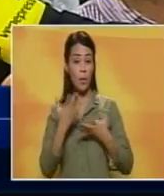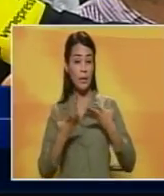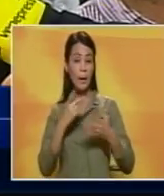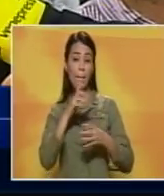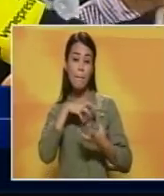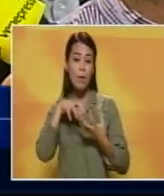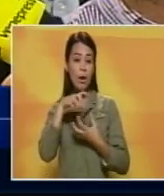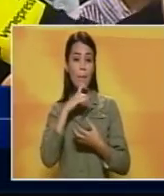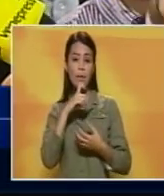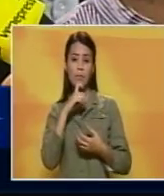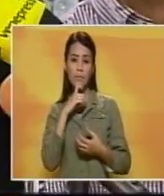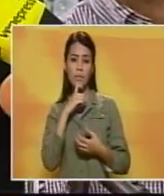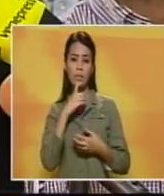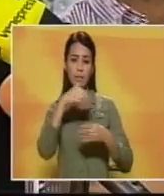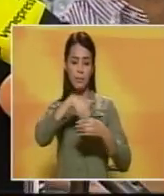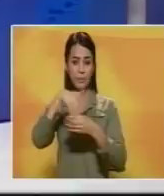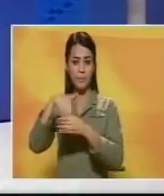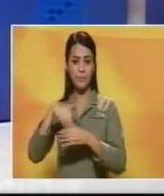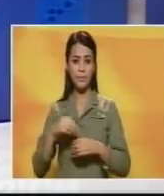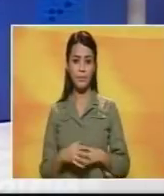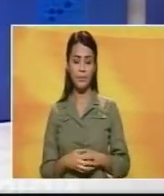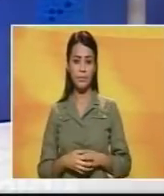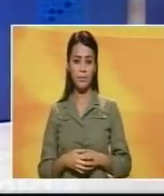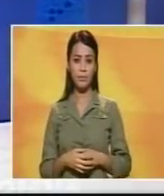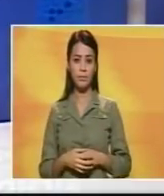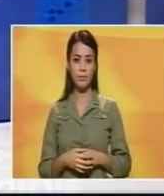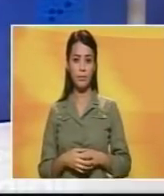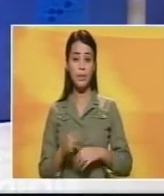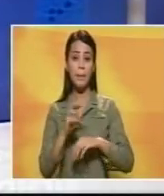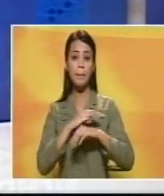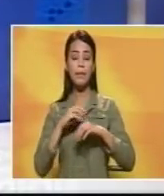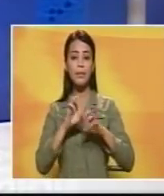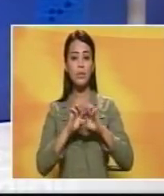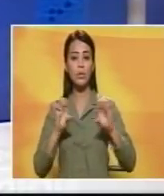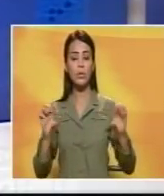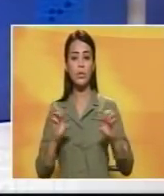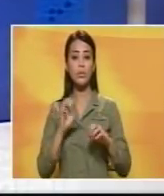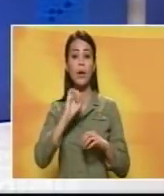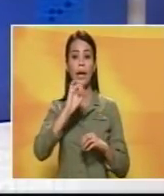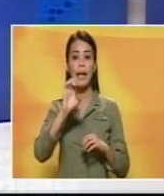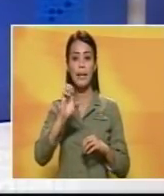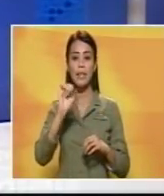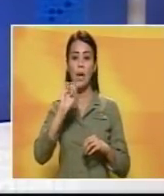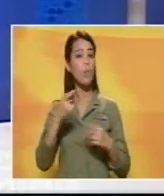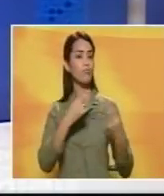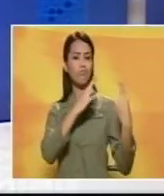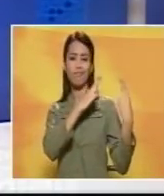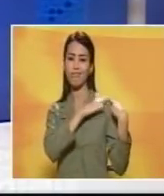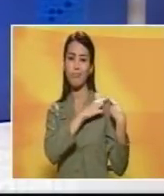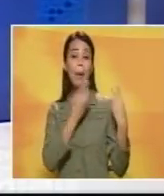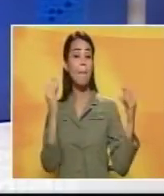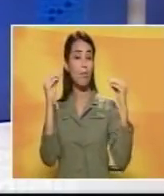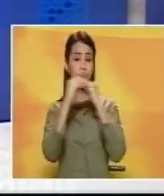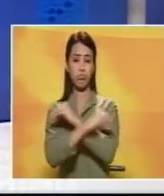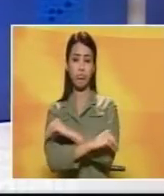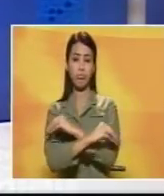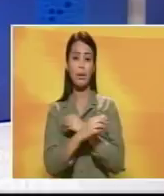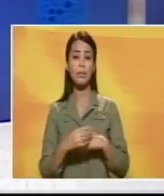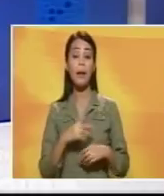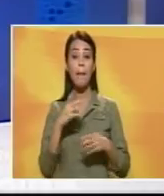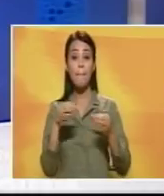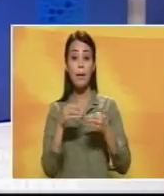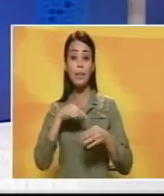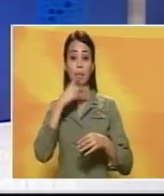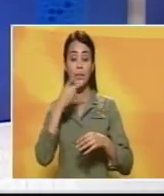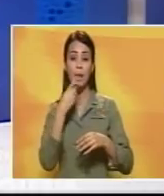pudiese presentar en el proceso electoral. El ministro de Educación, Elías Agua, calificó de irresponsable e incoherente que el Partido Acción Democrática